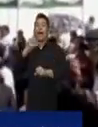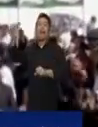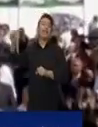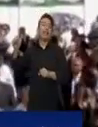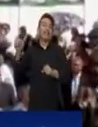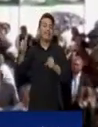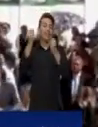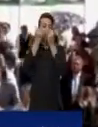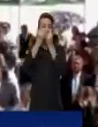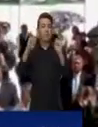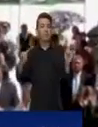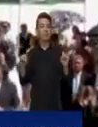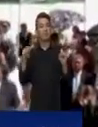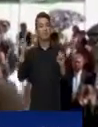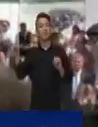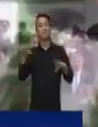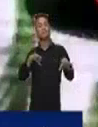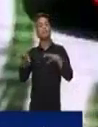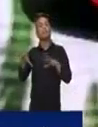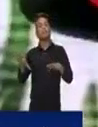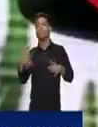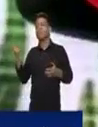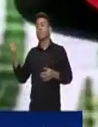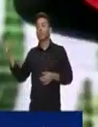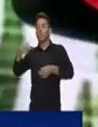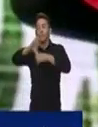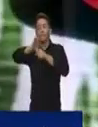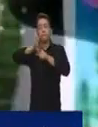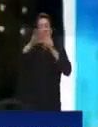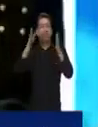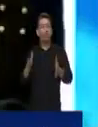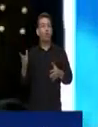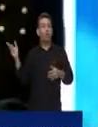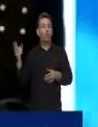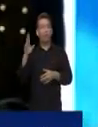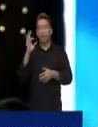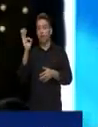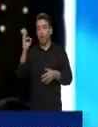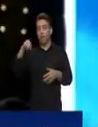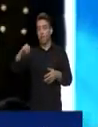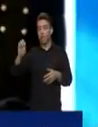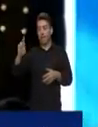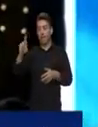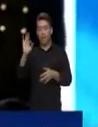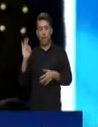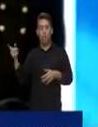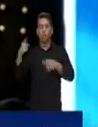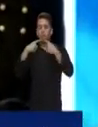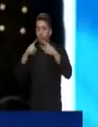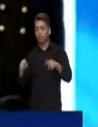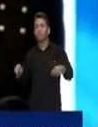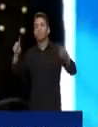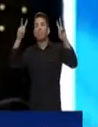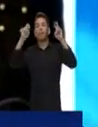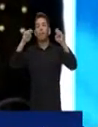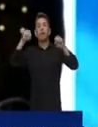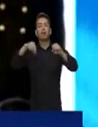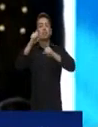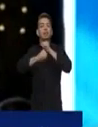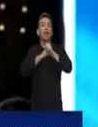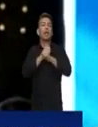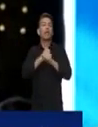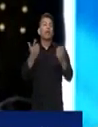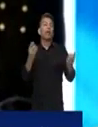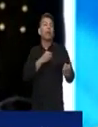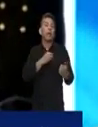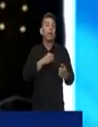actividad fue dirigida por el embajador Romeo Ruiz Armendo. El tema de este año se refirió a futuros proyectos entre Guatemala